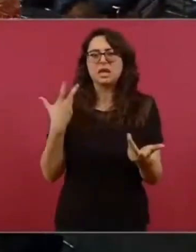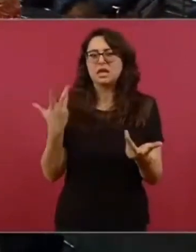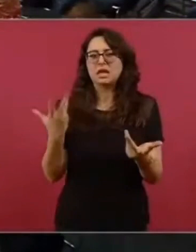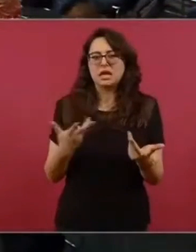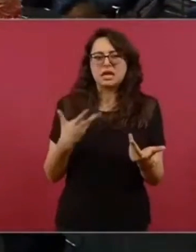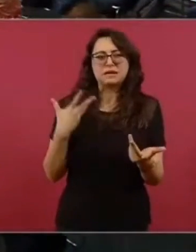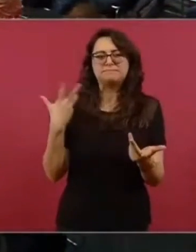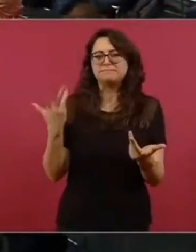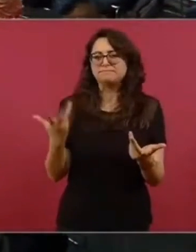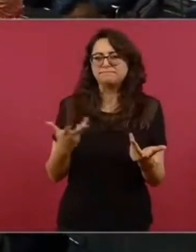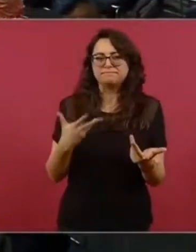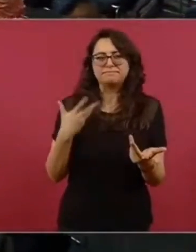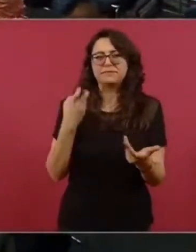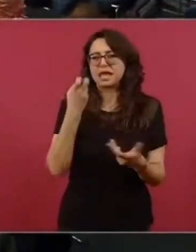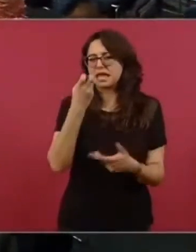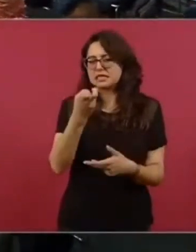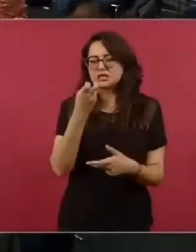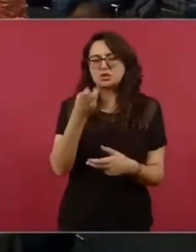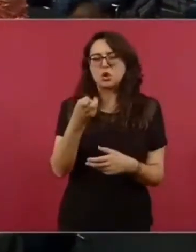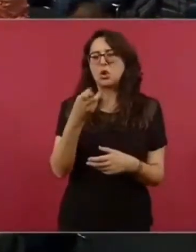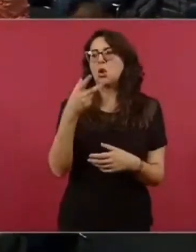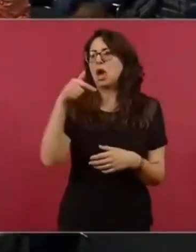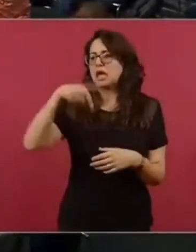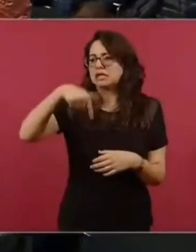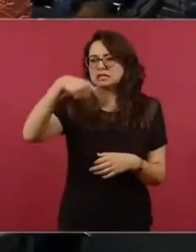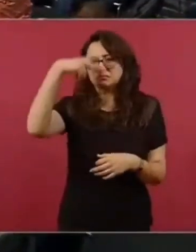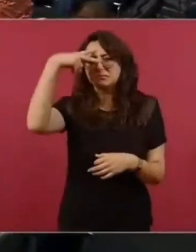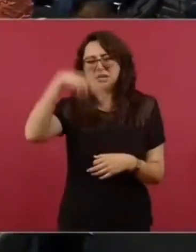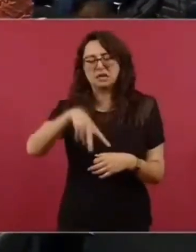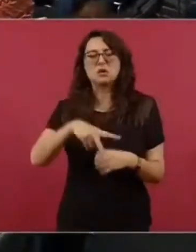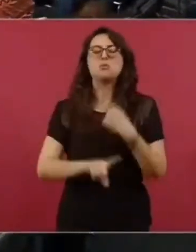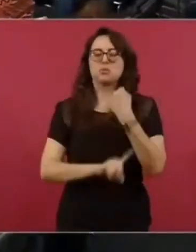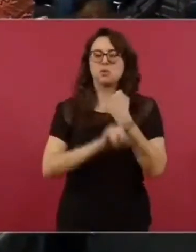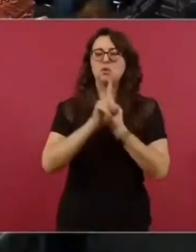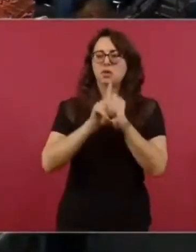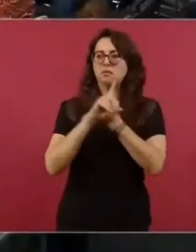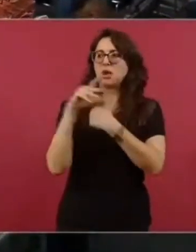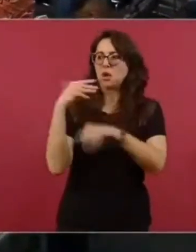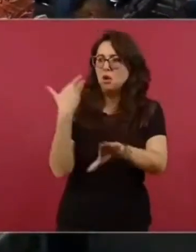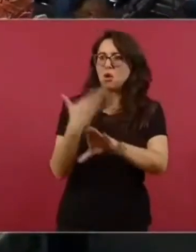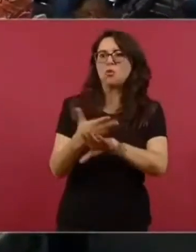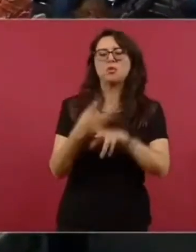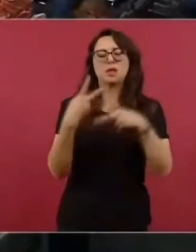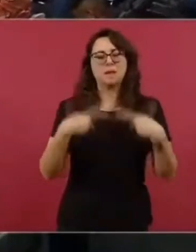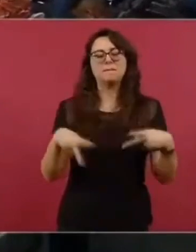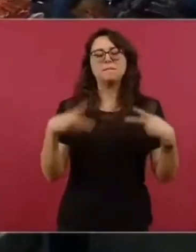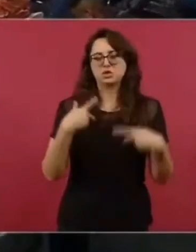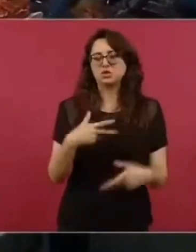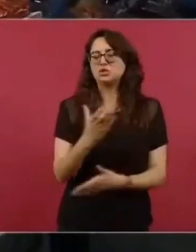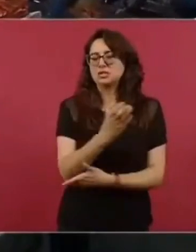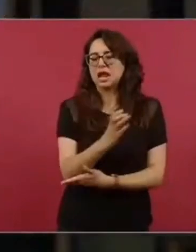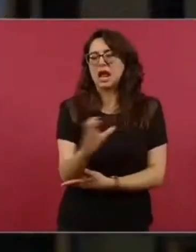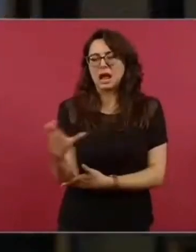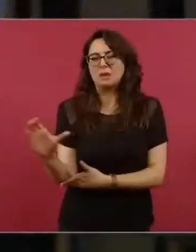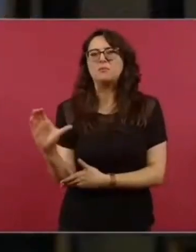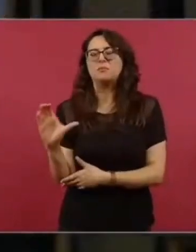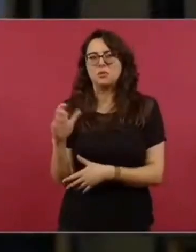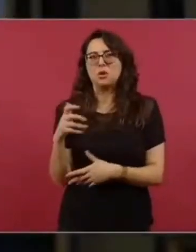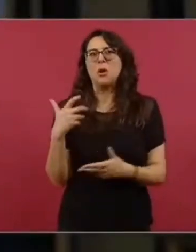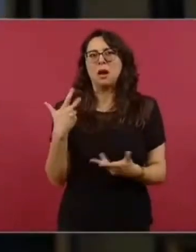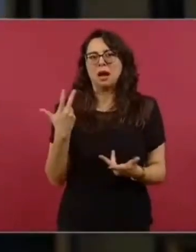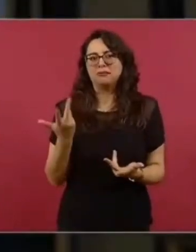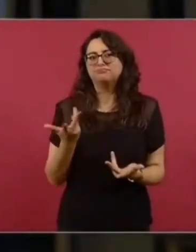en México, este dumping afecta a los productores? Además, a los productores mexicanos